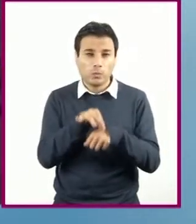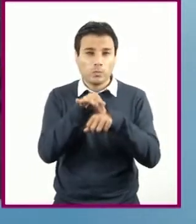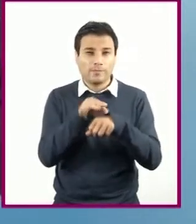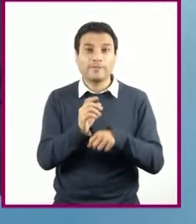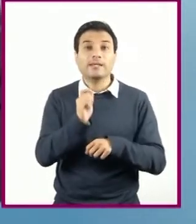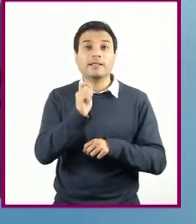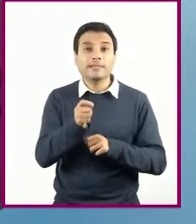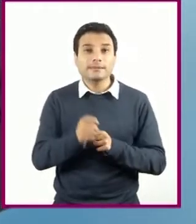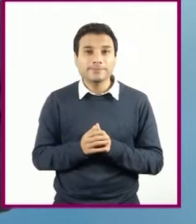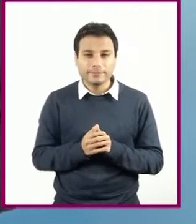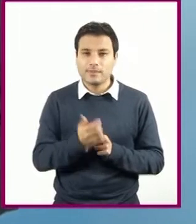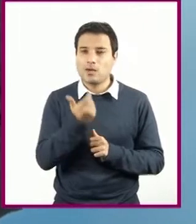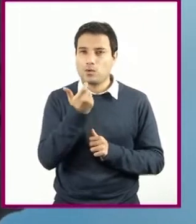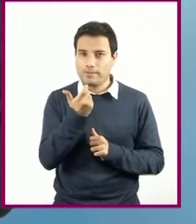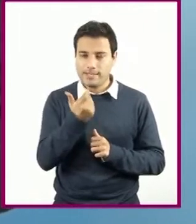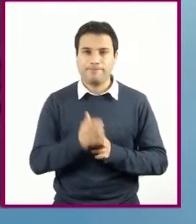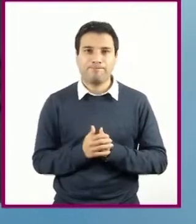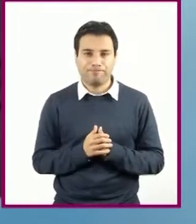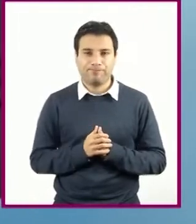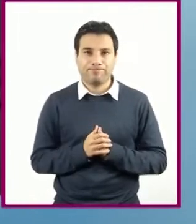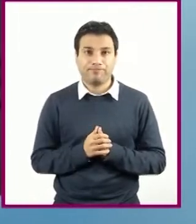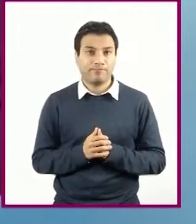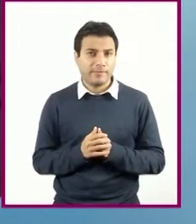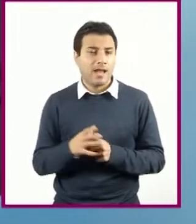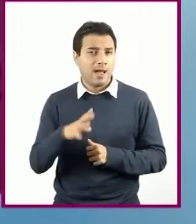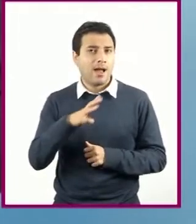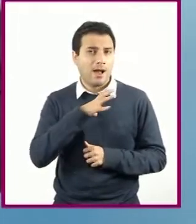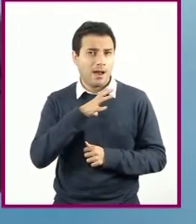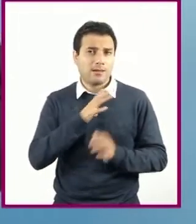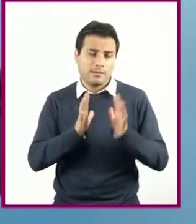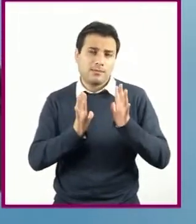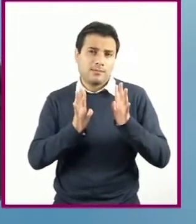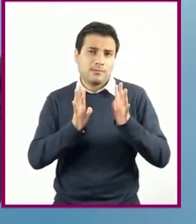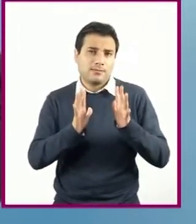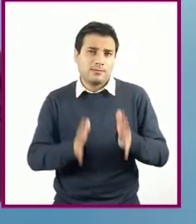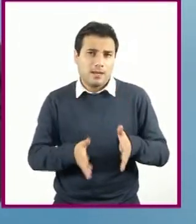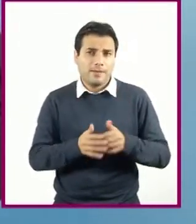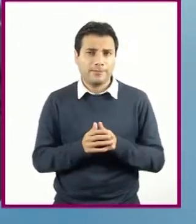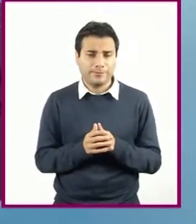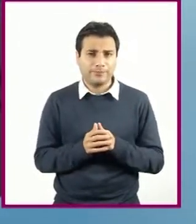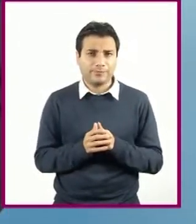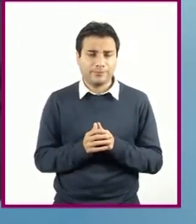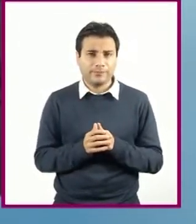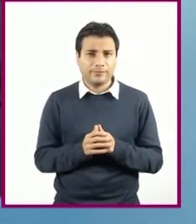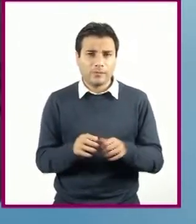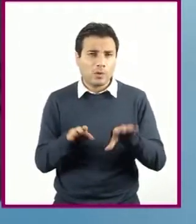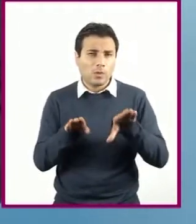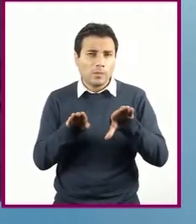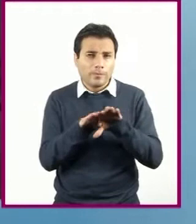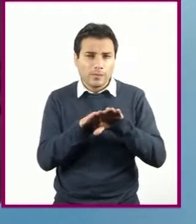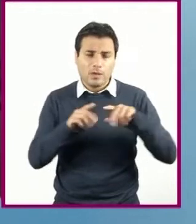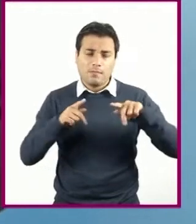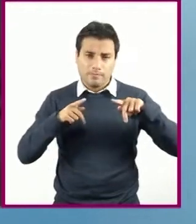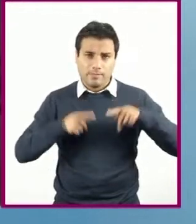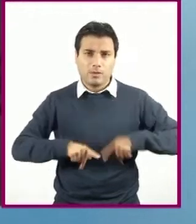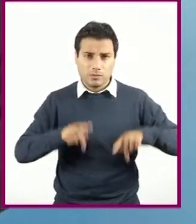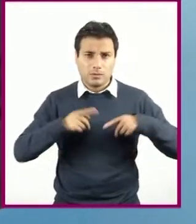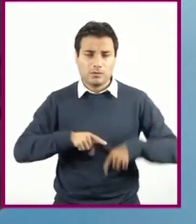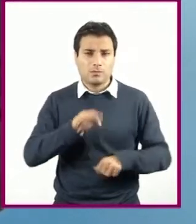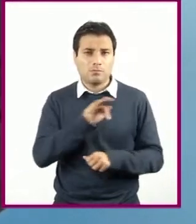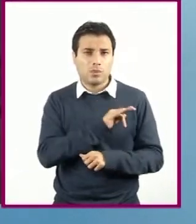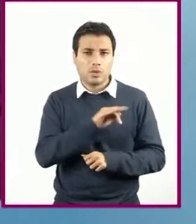época es la economía. Ahora existía una gran masa geográfica en donde vender los